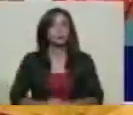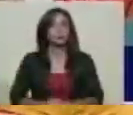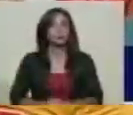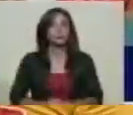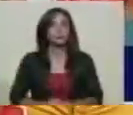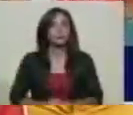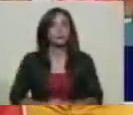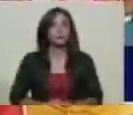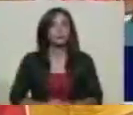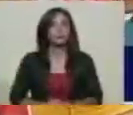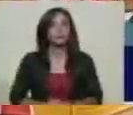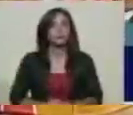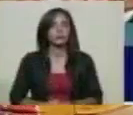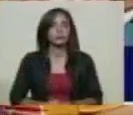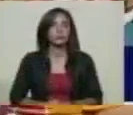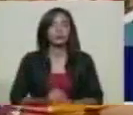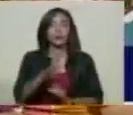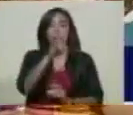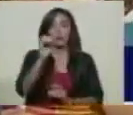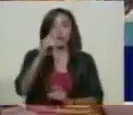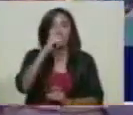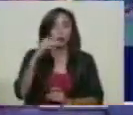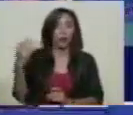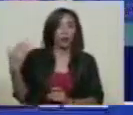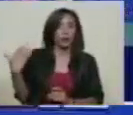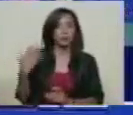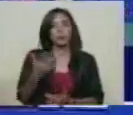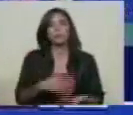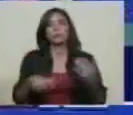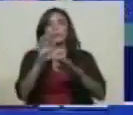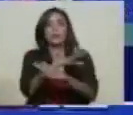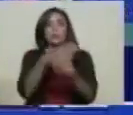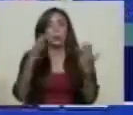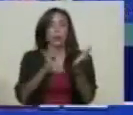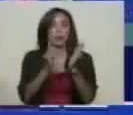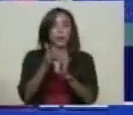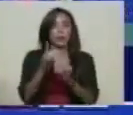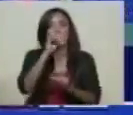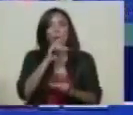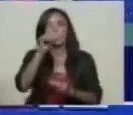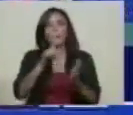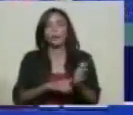Hace 20 años, un 19 de abril del año